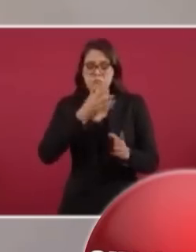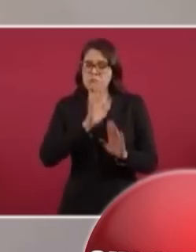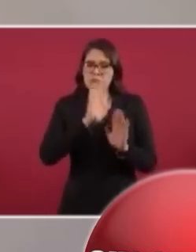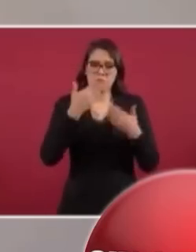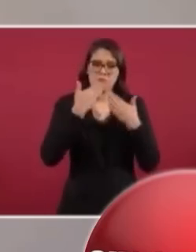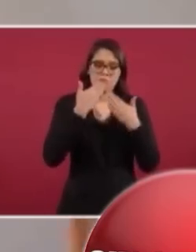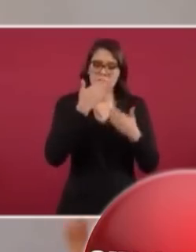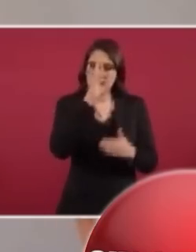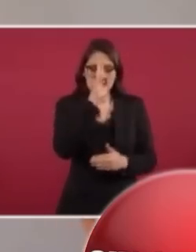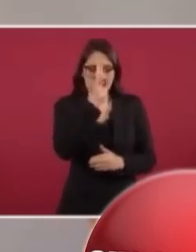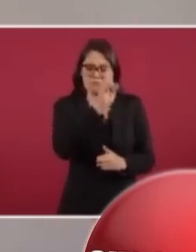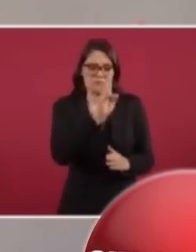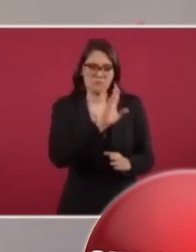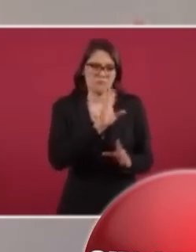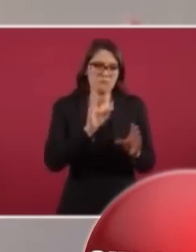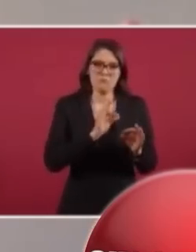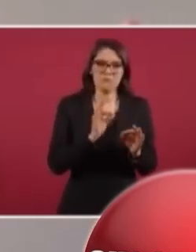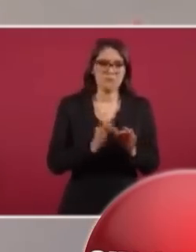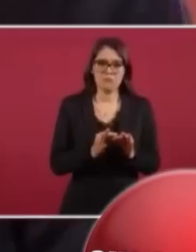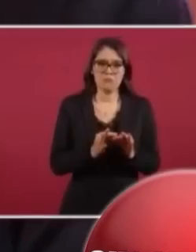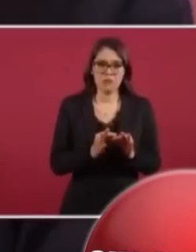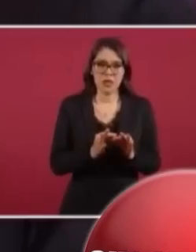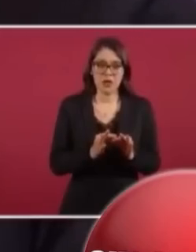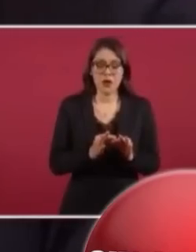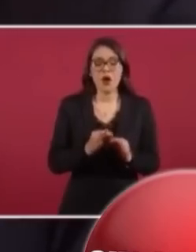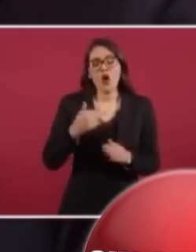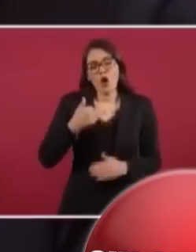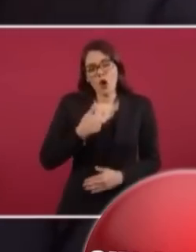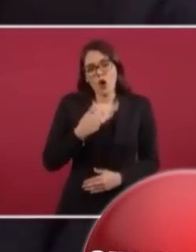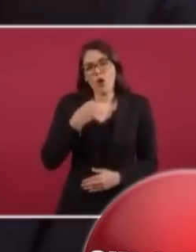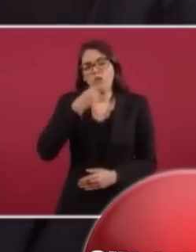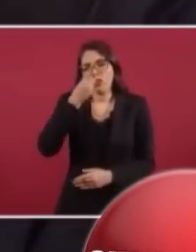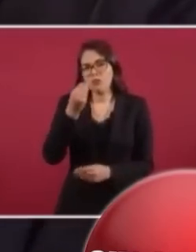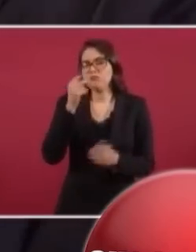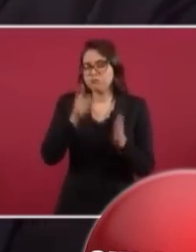eso es todo. Hay, ya lo he dicho muchas veces,